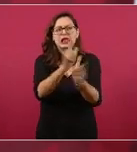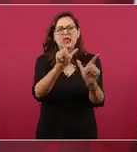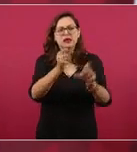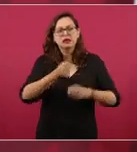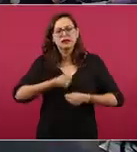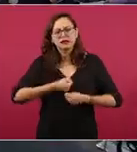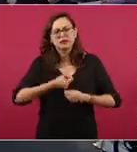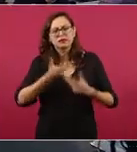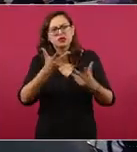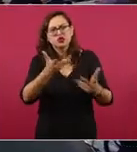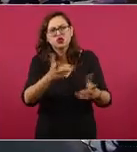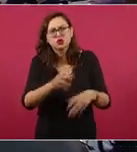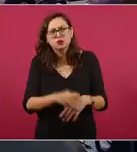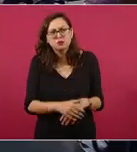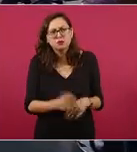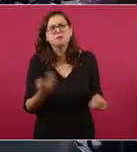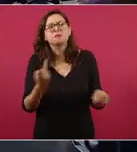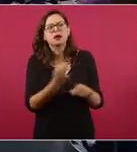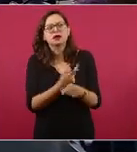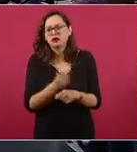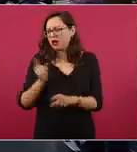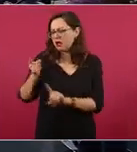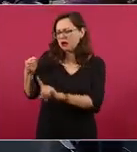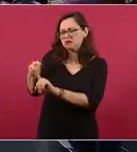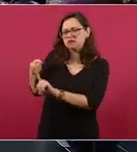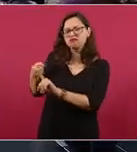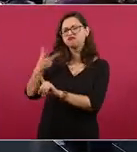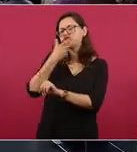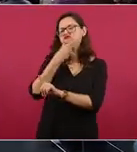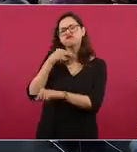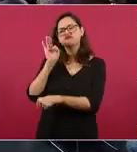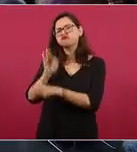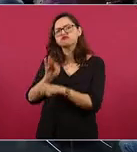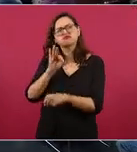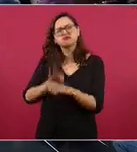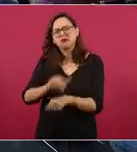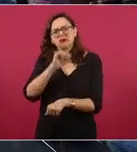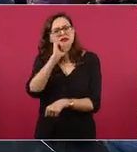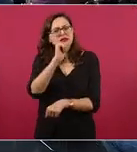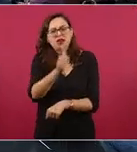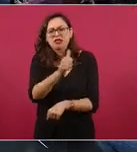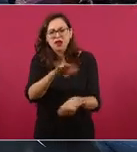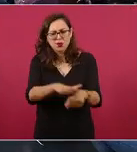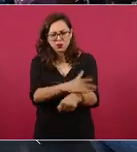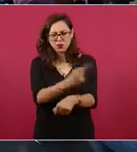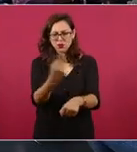¿Dónde está la defensa a la libertad de expresión?